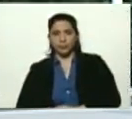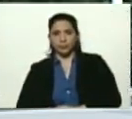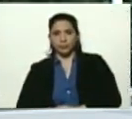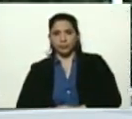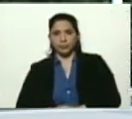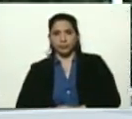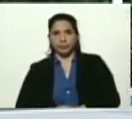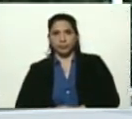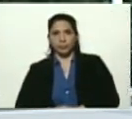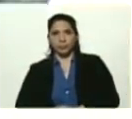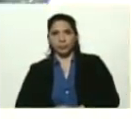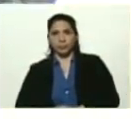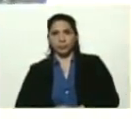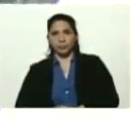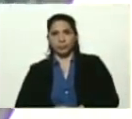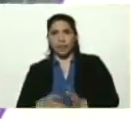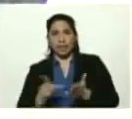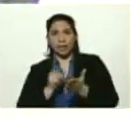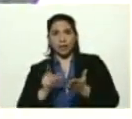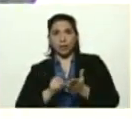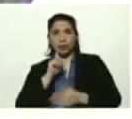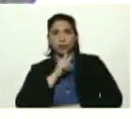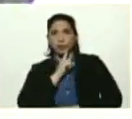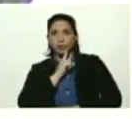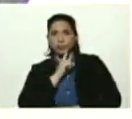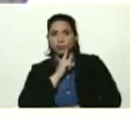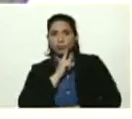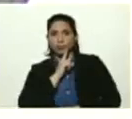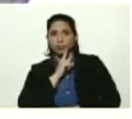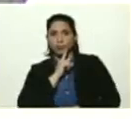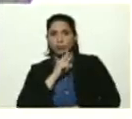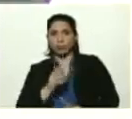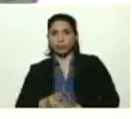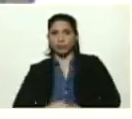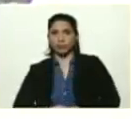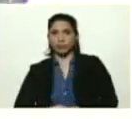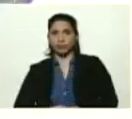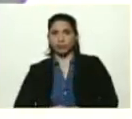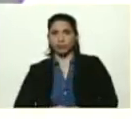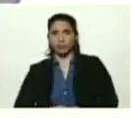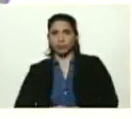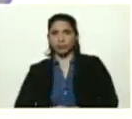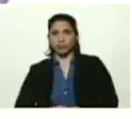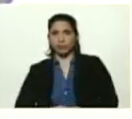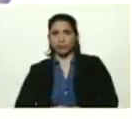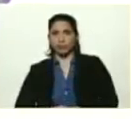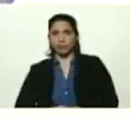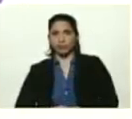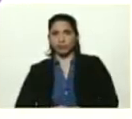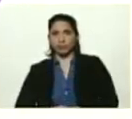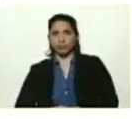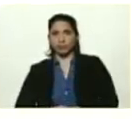La obra se titula The Room We're Inhabited.